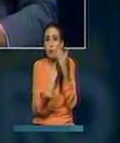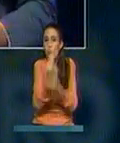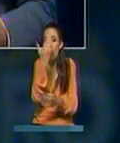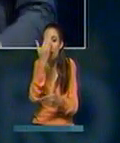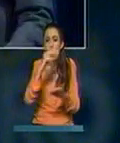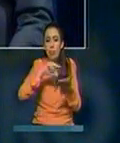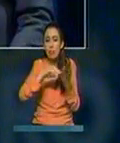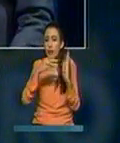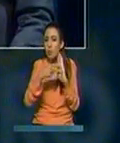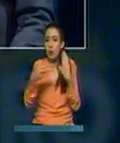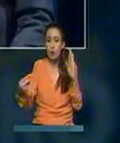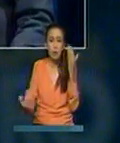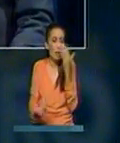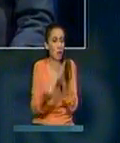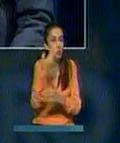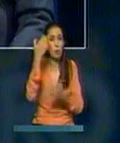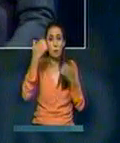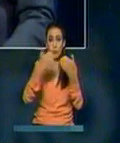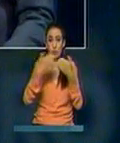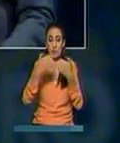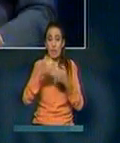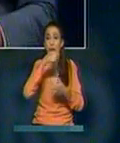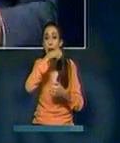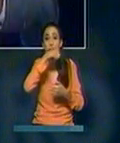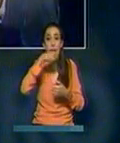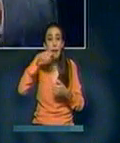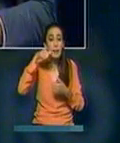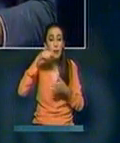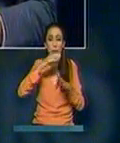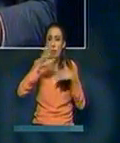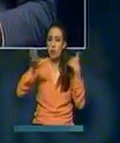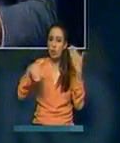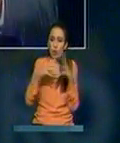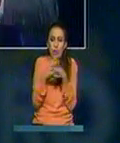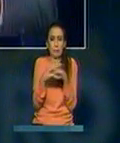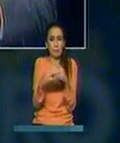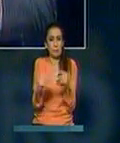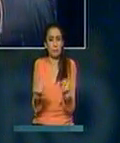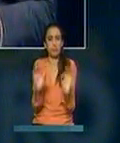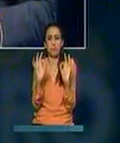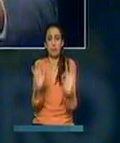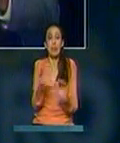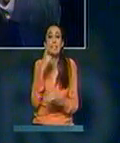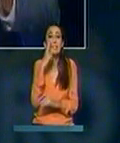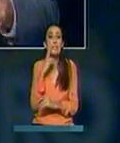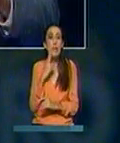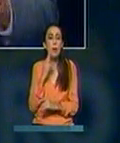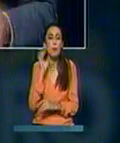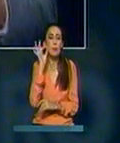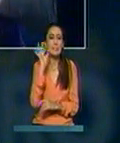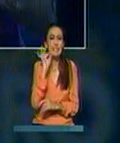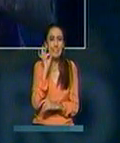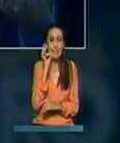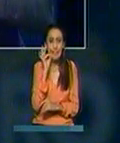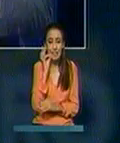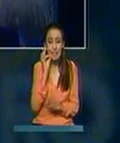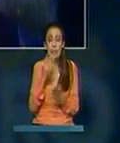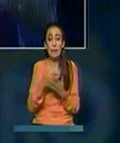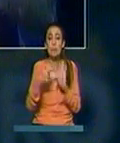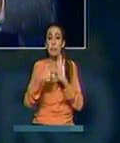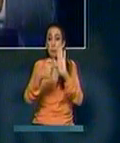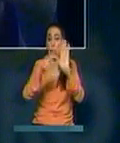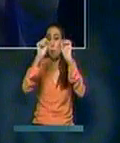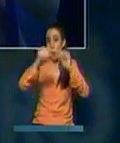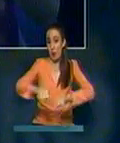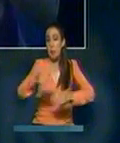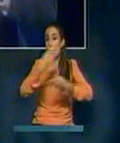que eso es lo que hay que incentivar. Cerveza que tiene toda la calidad y todo el sabor para estar presente en los mercados